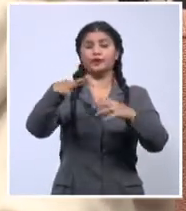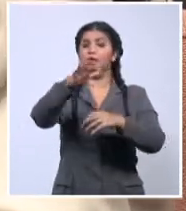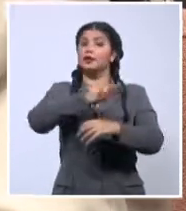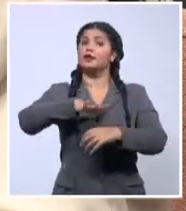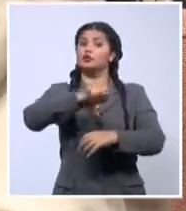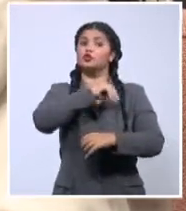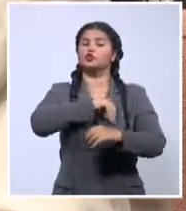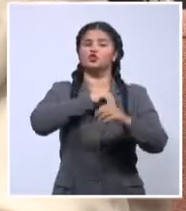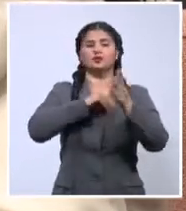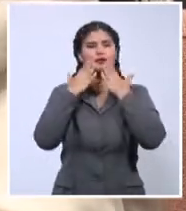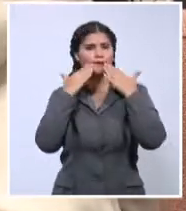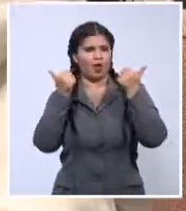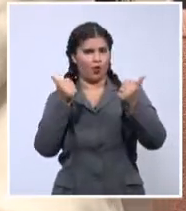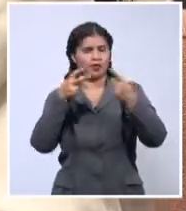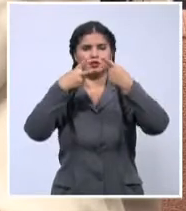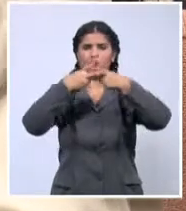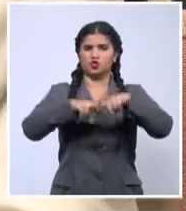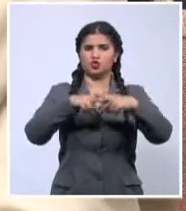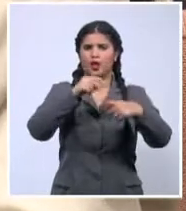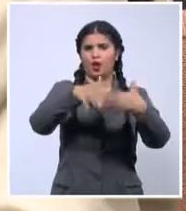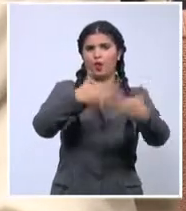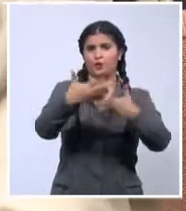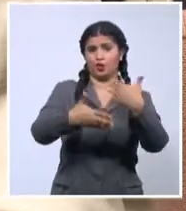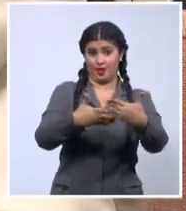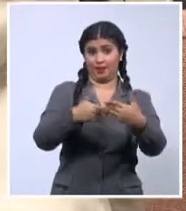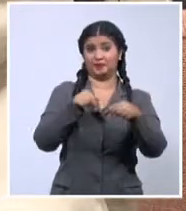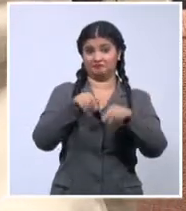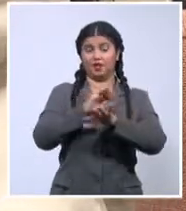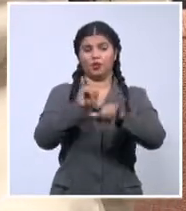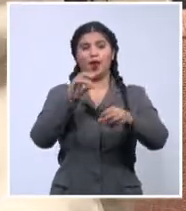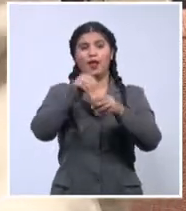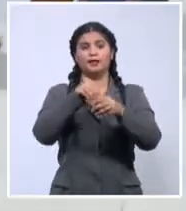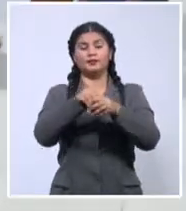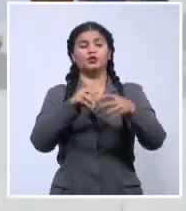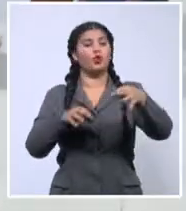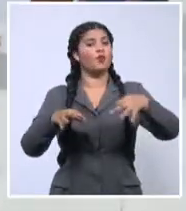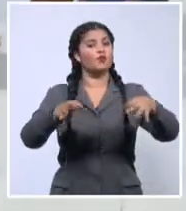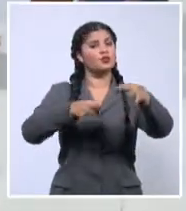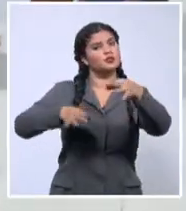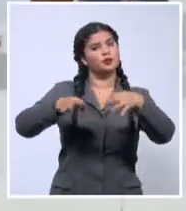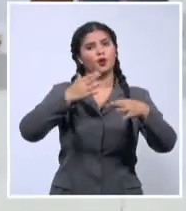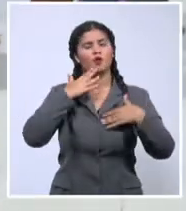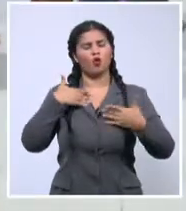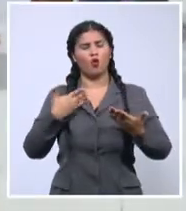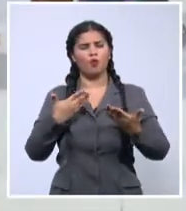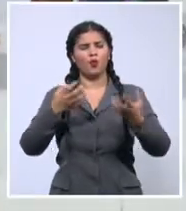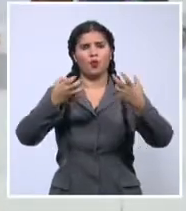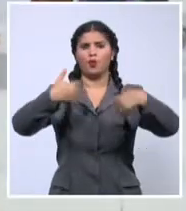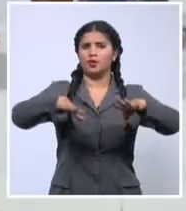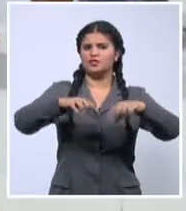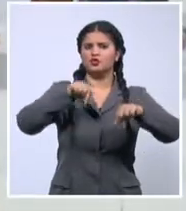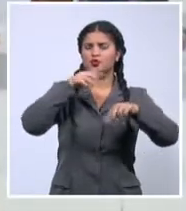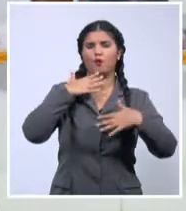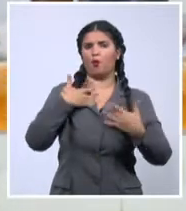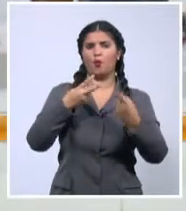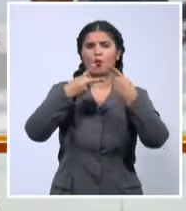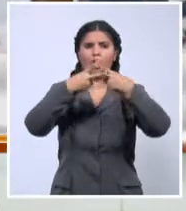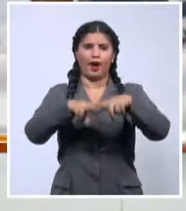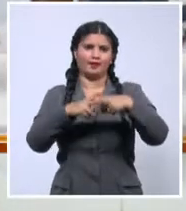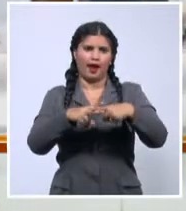las asambleas municipales del Poder Popular como máximo órgano de poder local. Se erige, ¿no?, como un gobierno en lo ejecutivo y